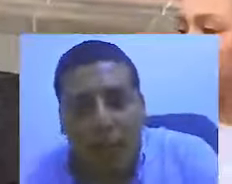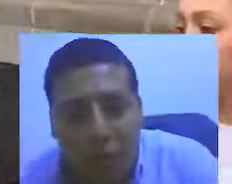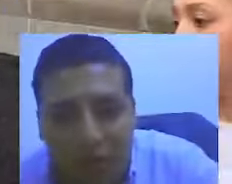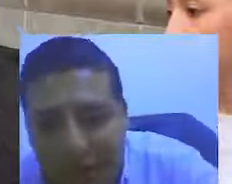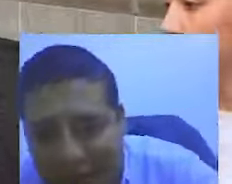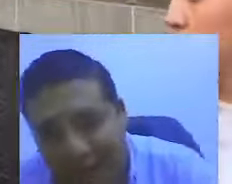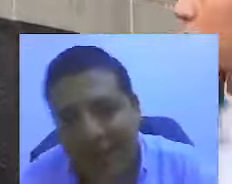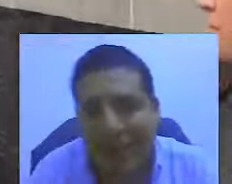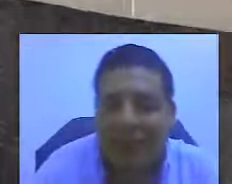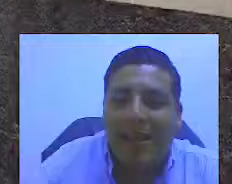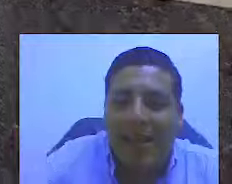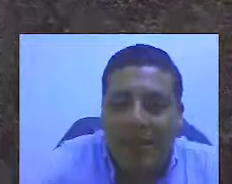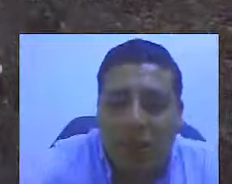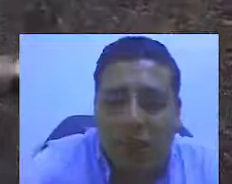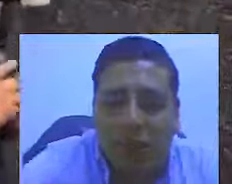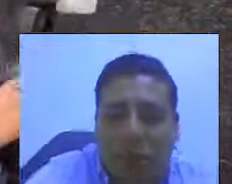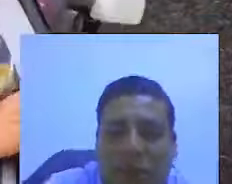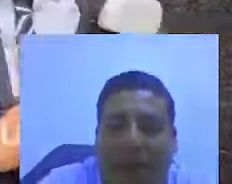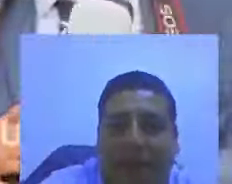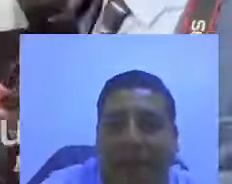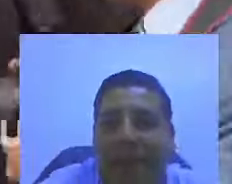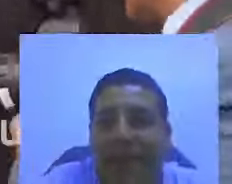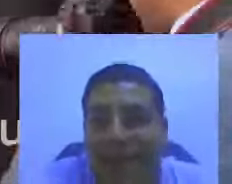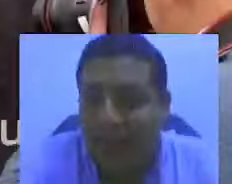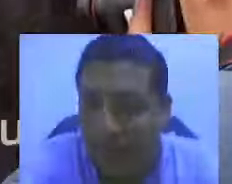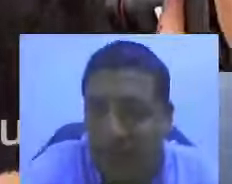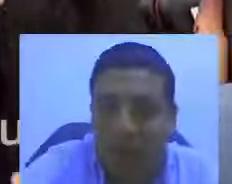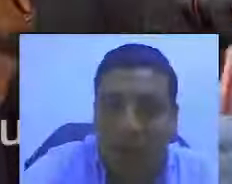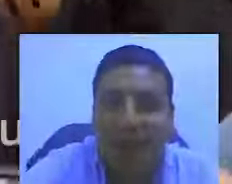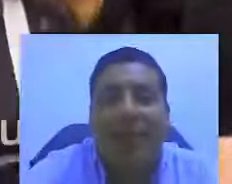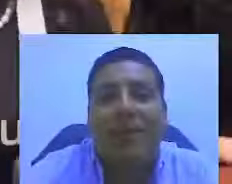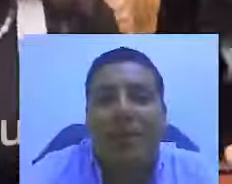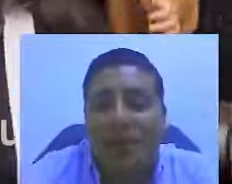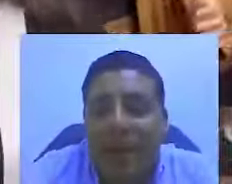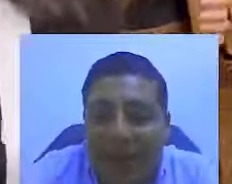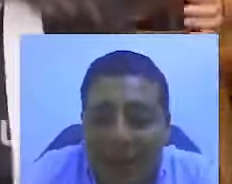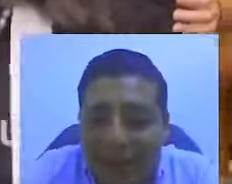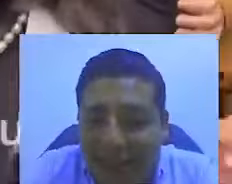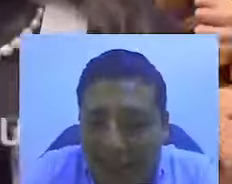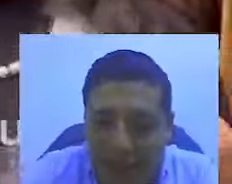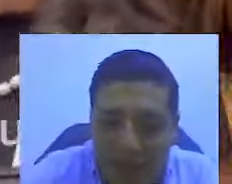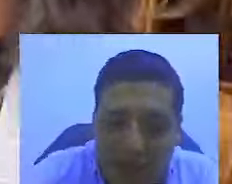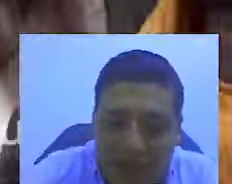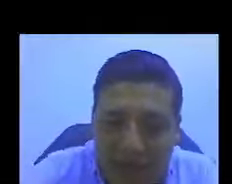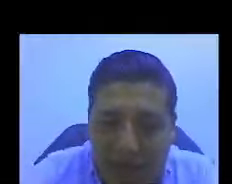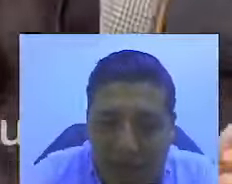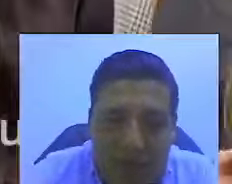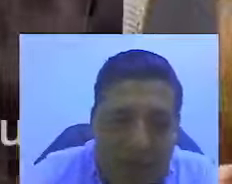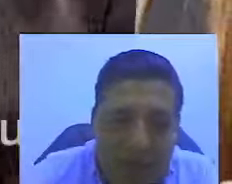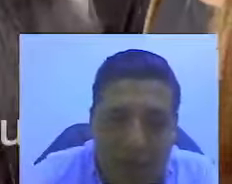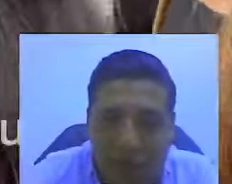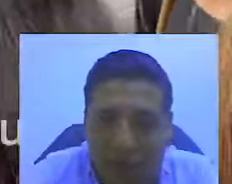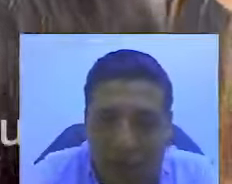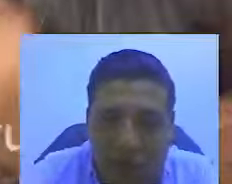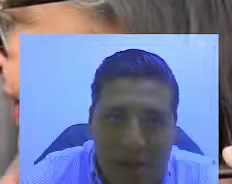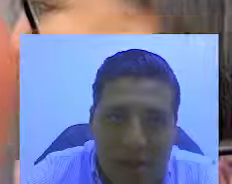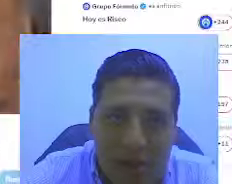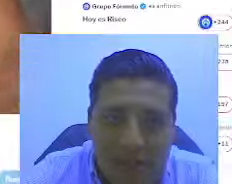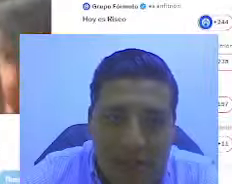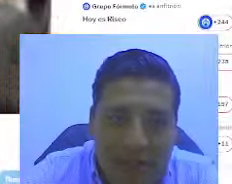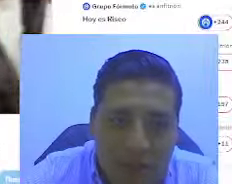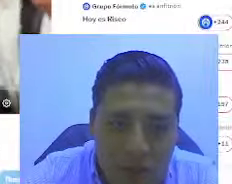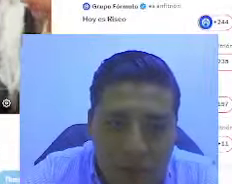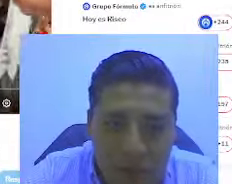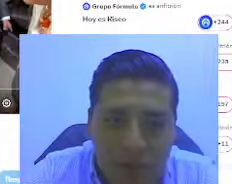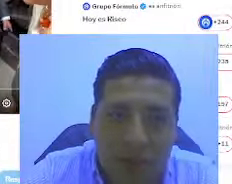en vivo Muchas gracias a todos los que ya se están conectando Y es que amigos el día de hoy se dio a conocer